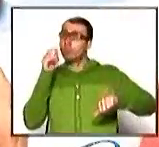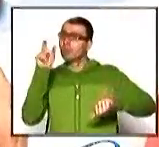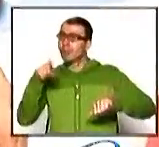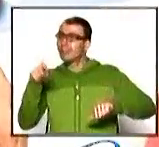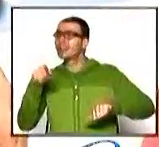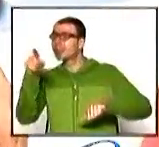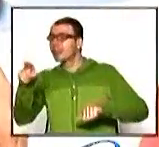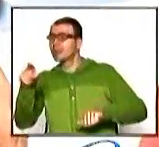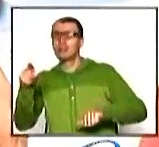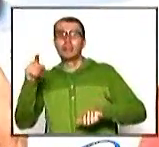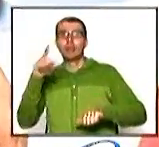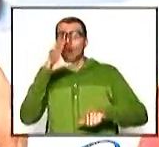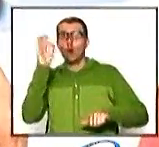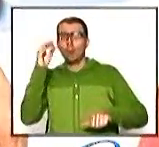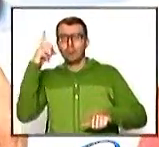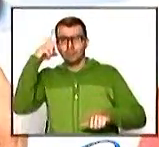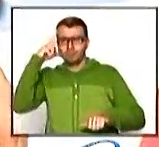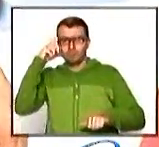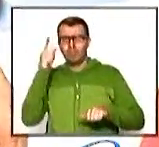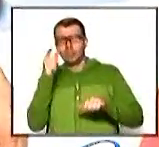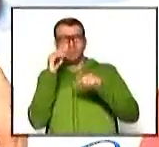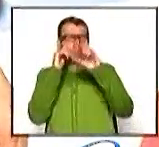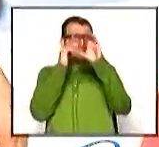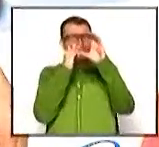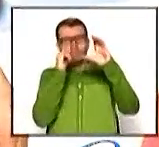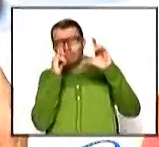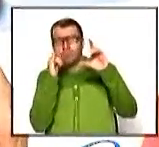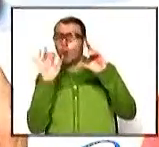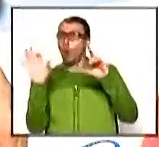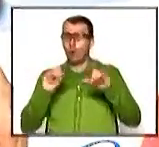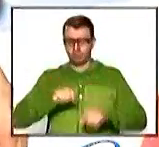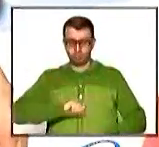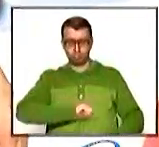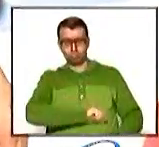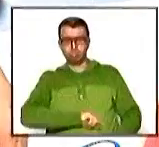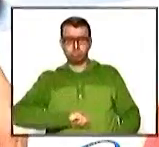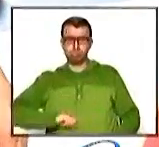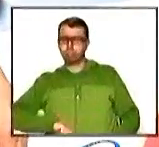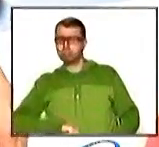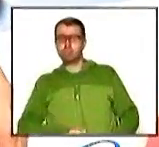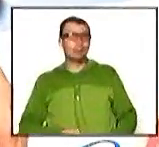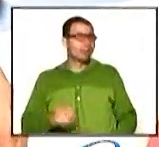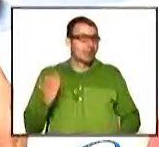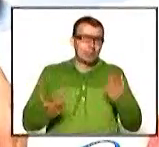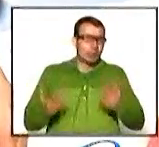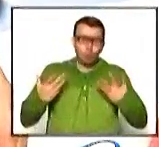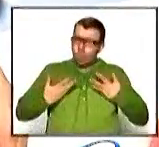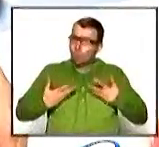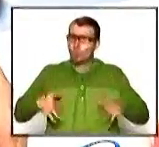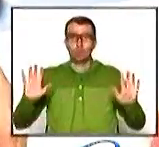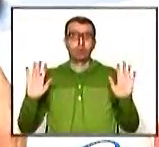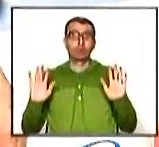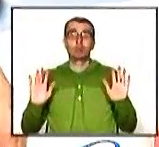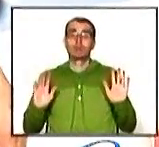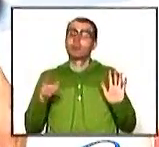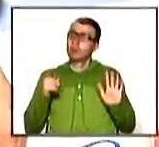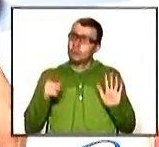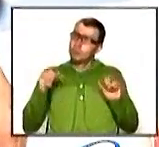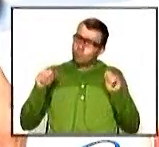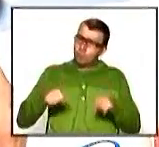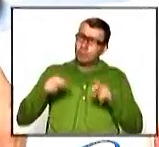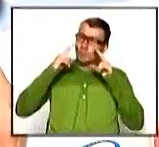ecografista, si necesita todo ese equipo, la parte de odontología neurofocal, decir, que uno pueda realmente